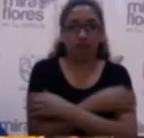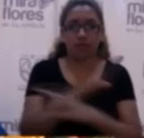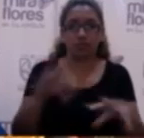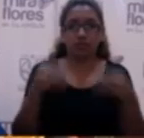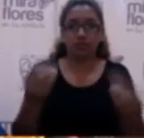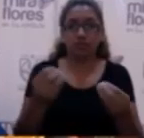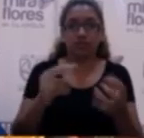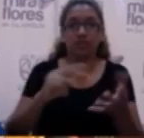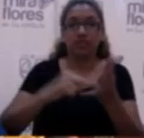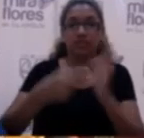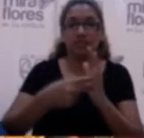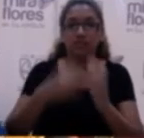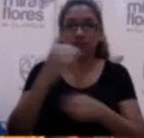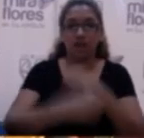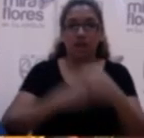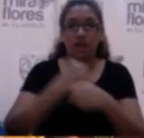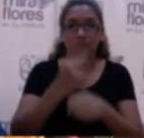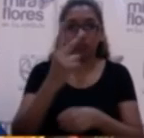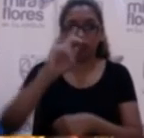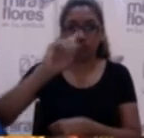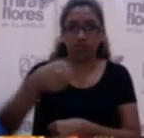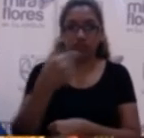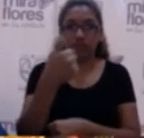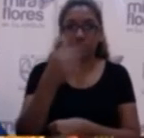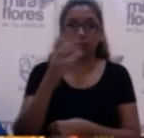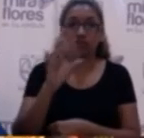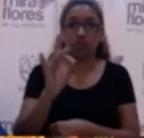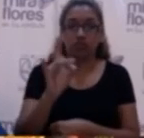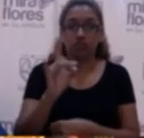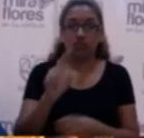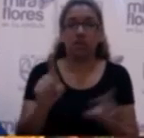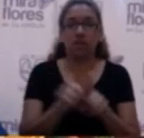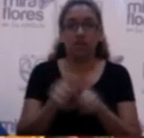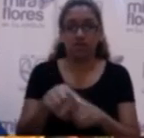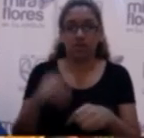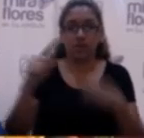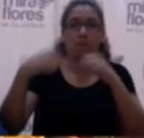que significa el año 2018. Nos volveremos a